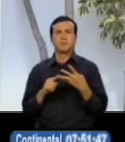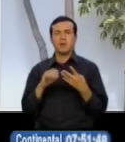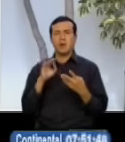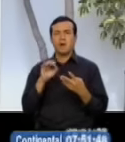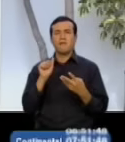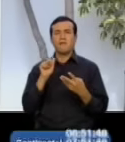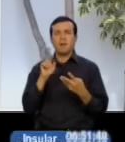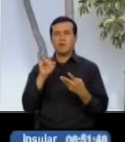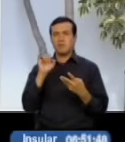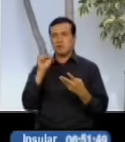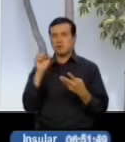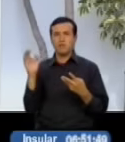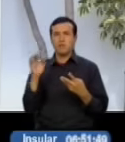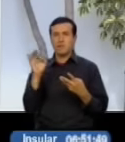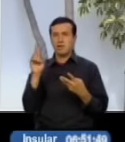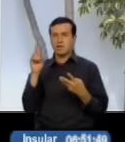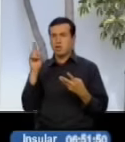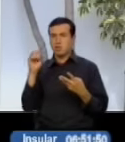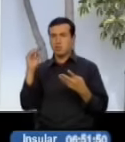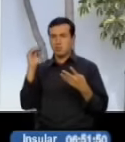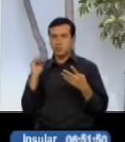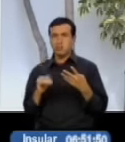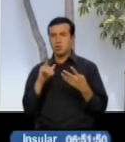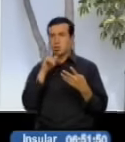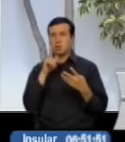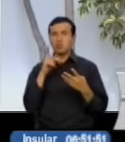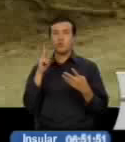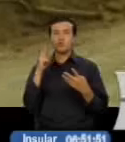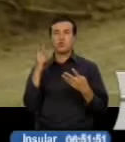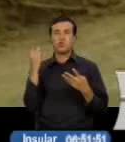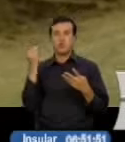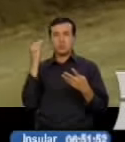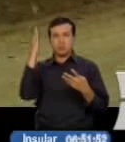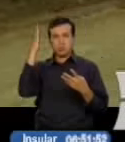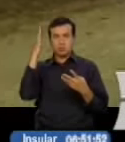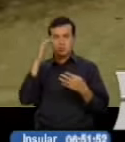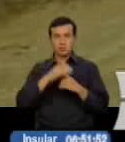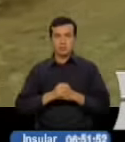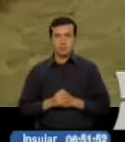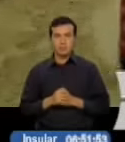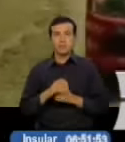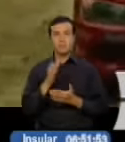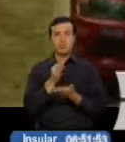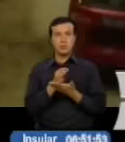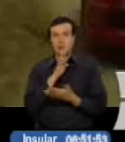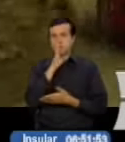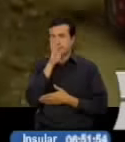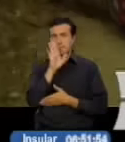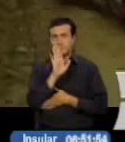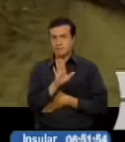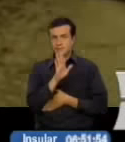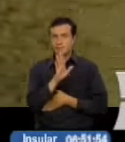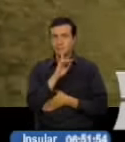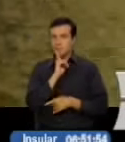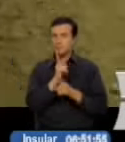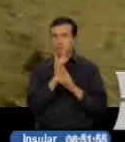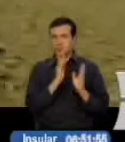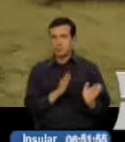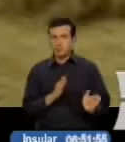Fabricio Andino y Fernando Palma, y en la categoría más baja están dos chicos de Tungurahua. Como siempre, Cotopaxi se caracteriza por